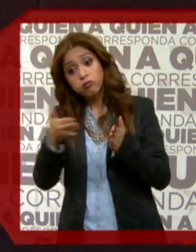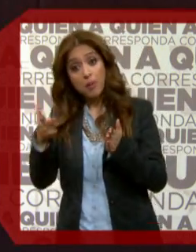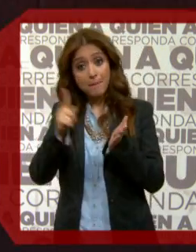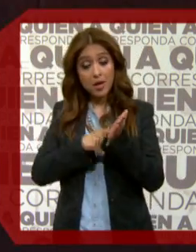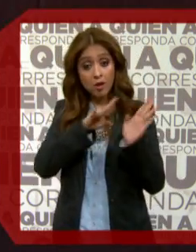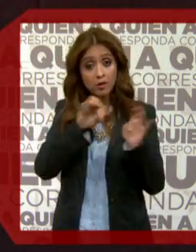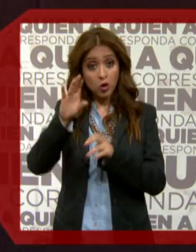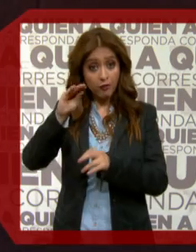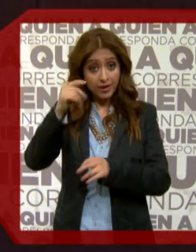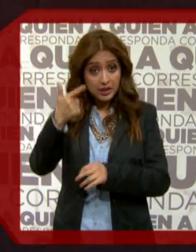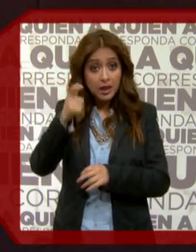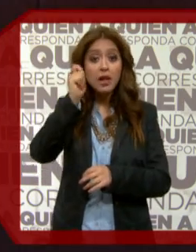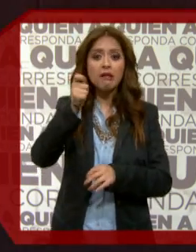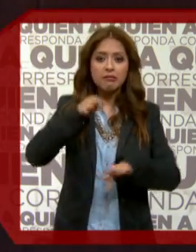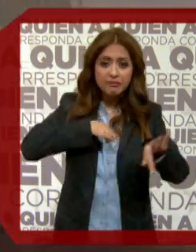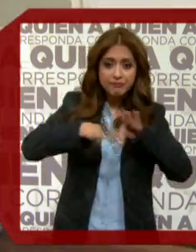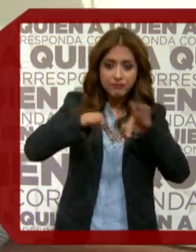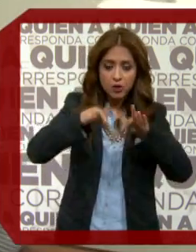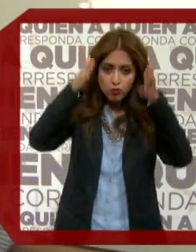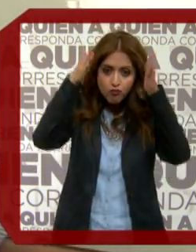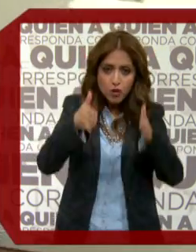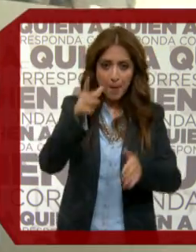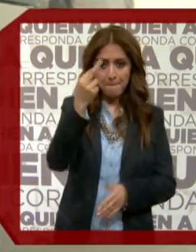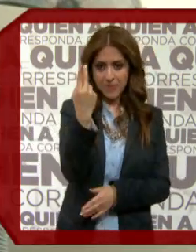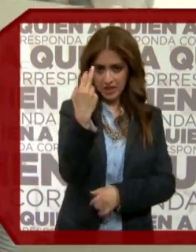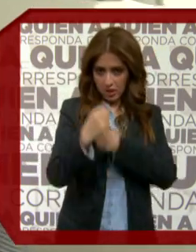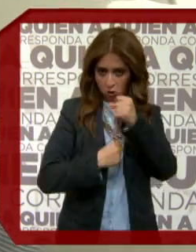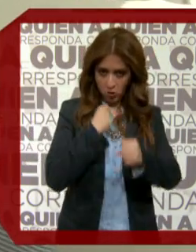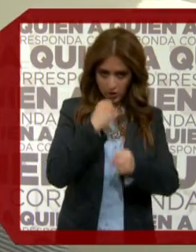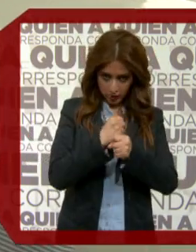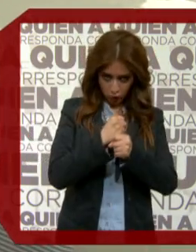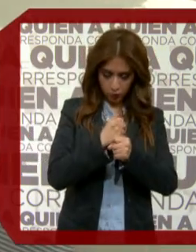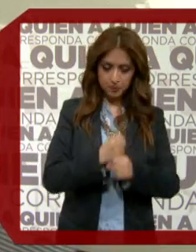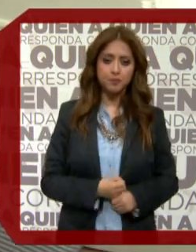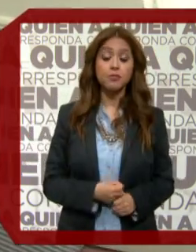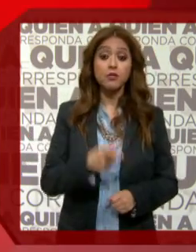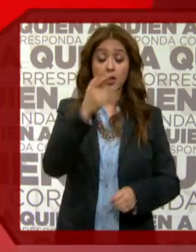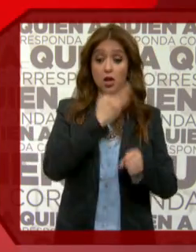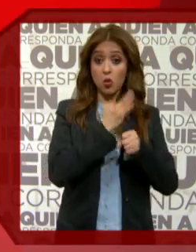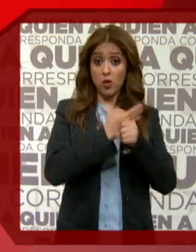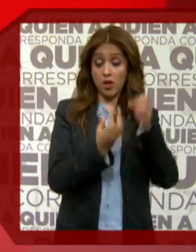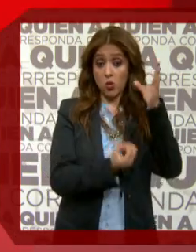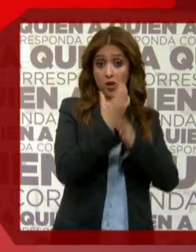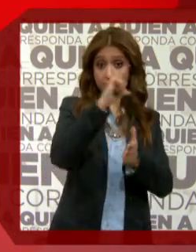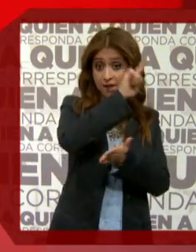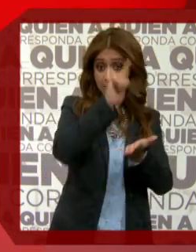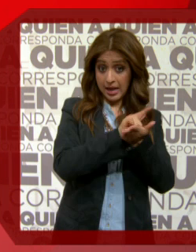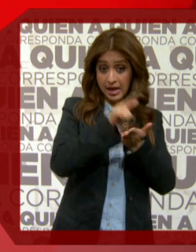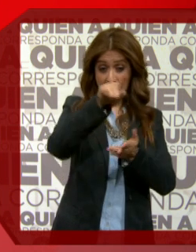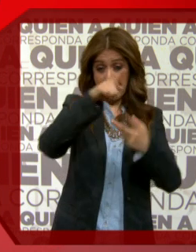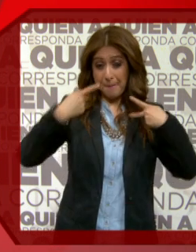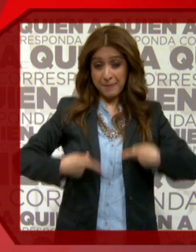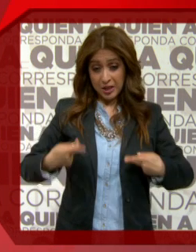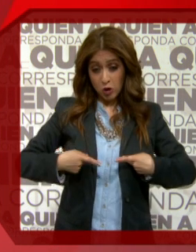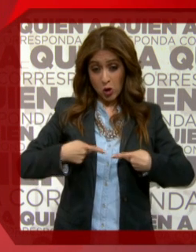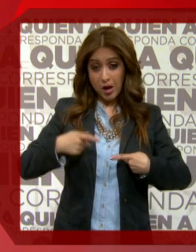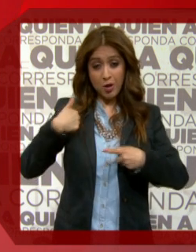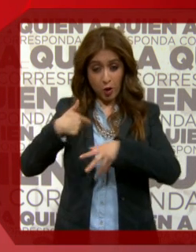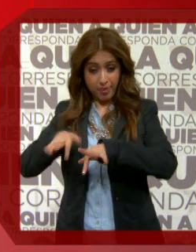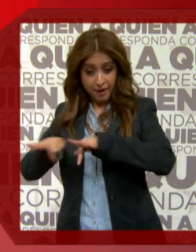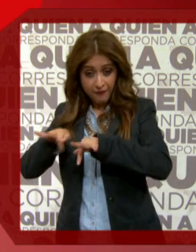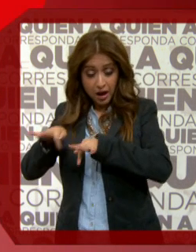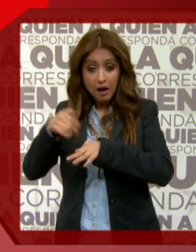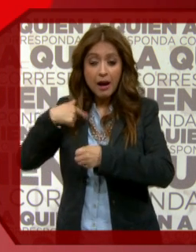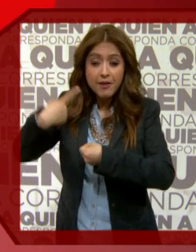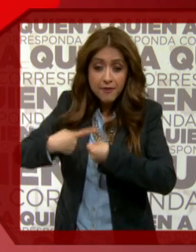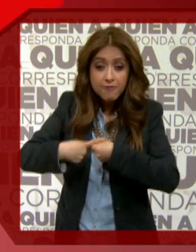es aproximadamente 25 años. Continuando bajo los estatutos de la nueva ley, si el derechohabiente se enferma o sufre accidente laboral y